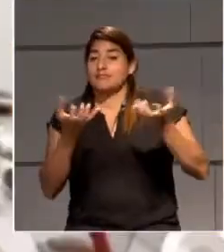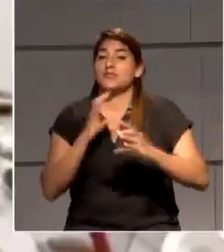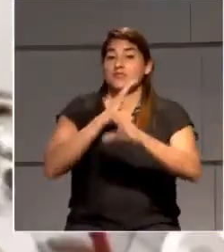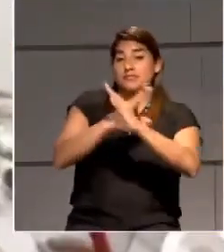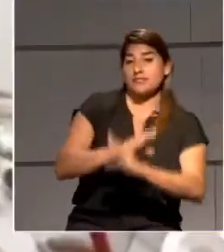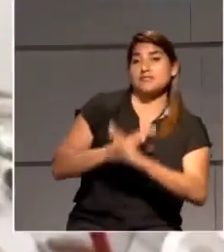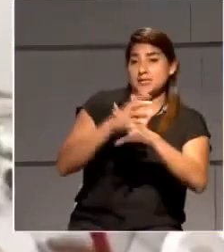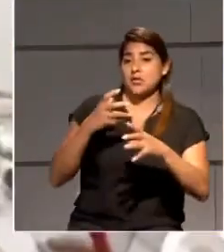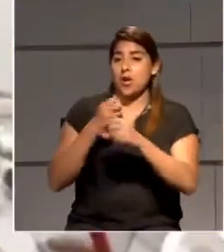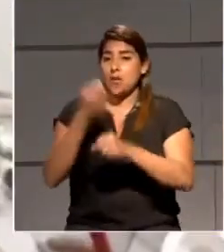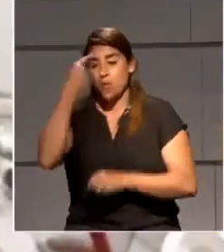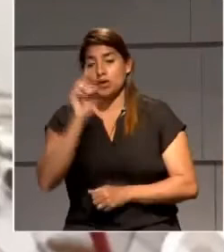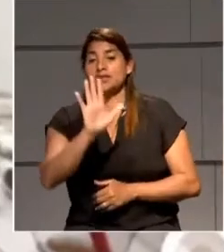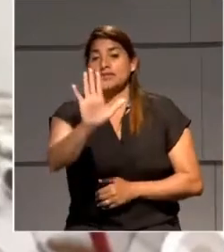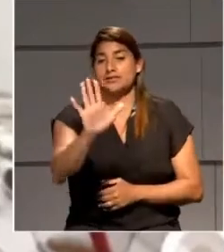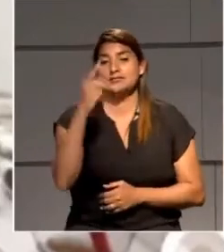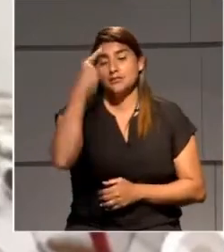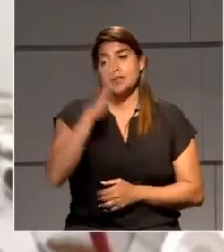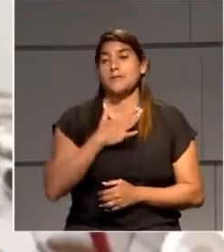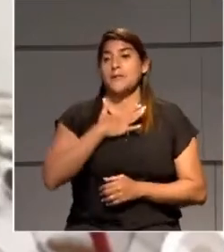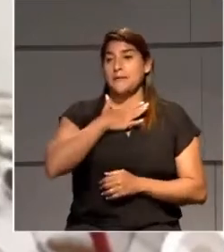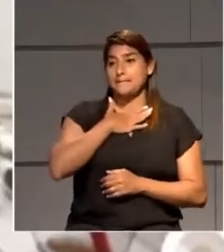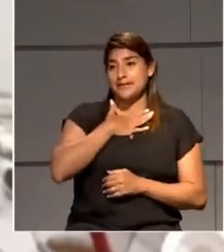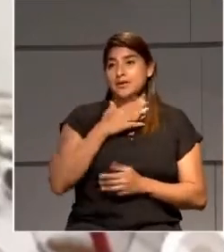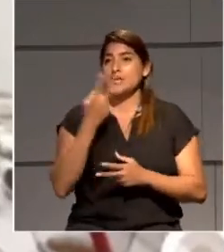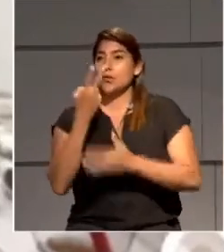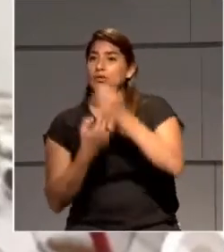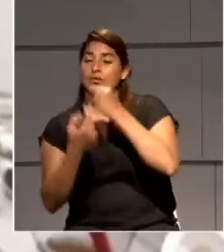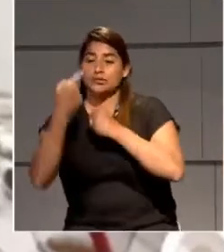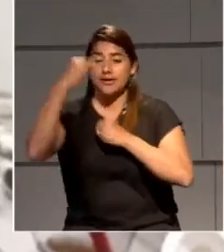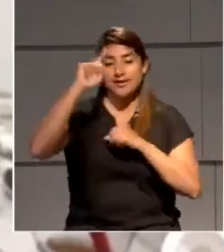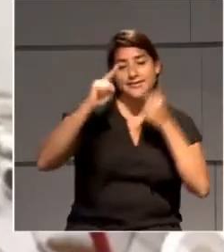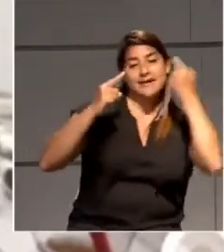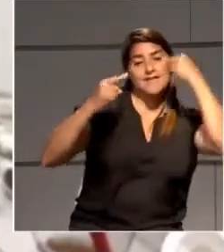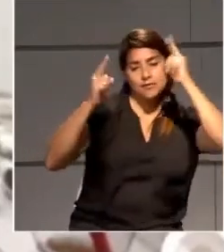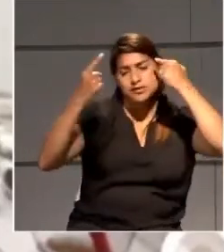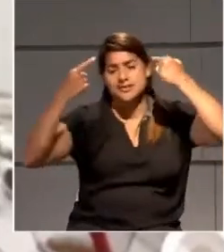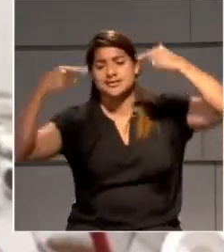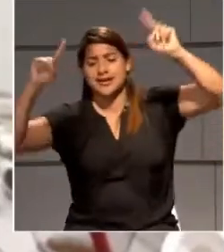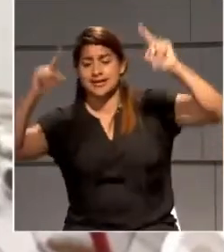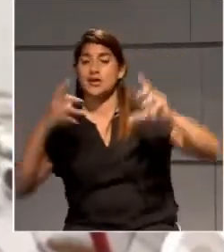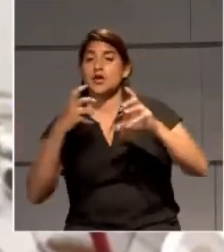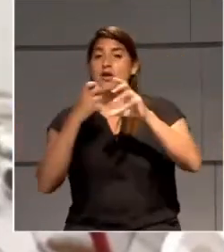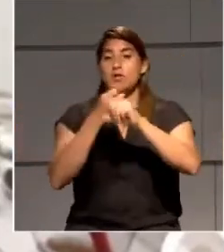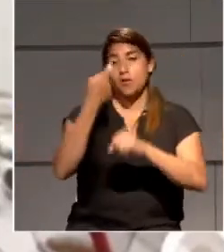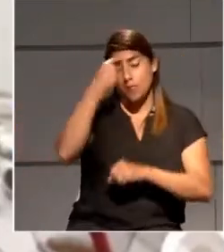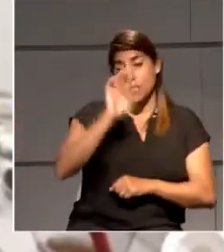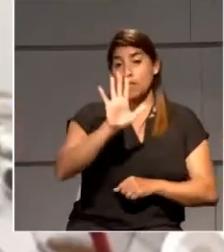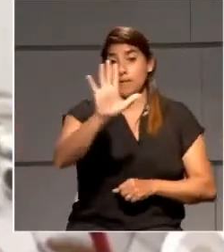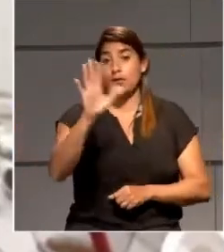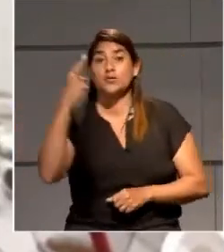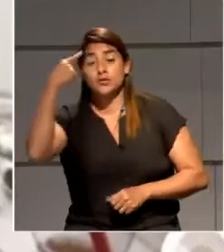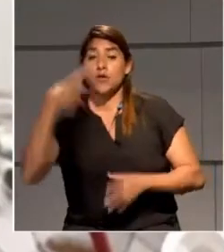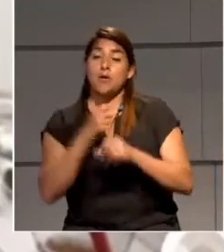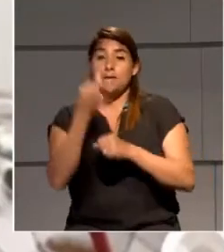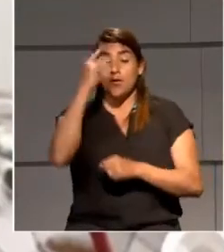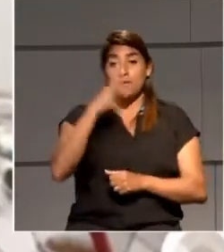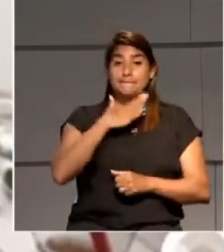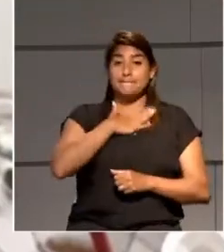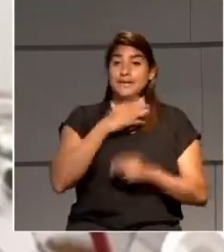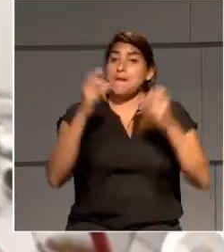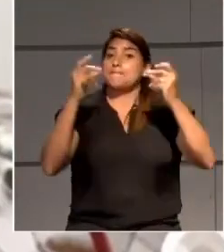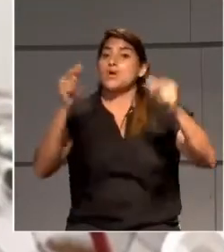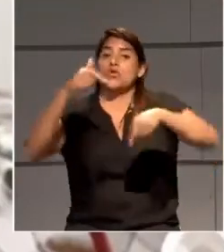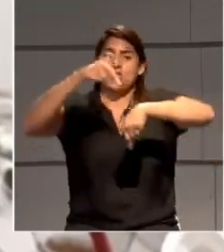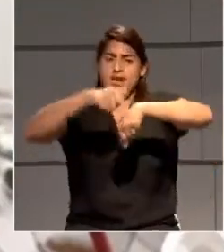yo quiero cuidarte. Lo hago por vos, lo hago por mí. Pronto de esta vamos a salir. Lo hago por vos, lo hago por